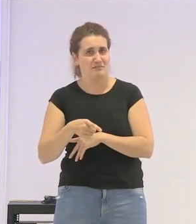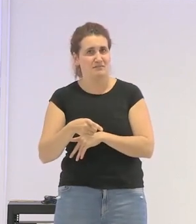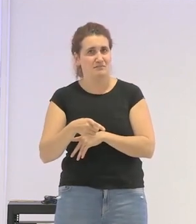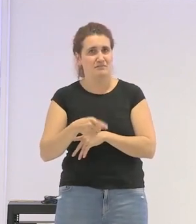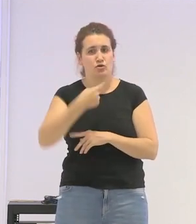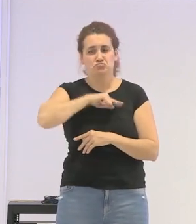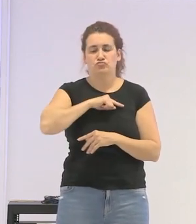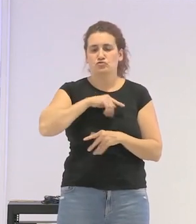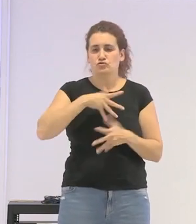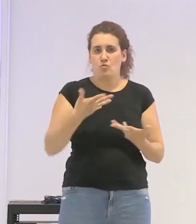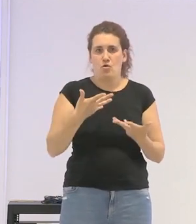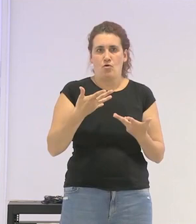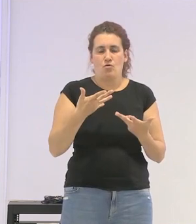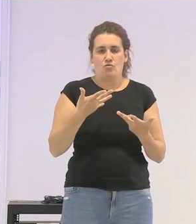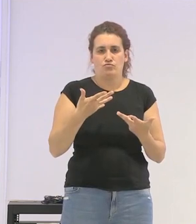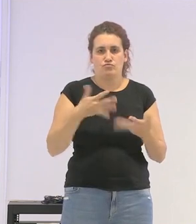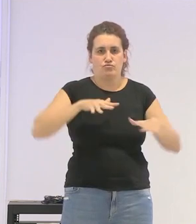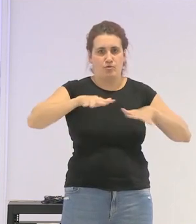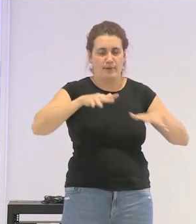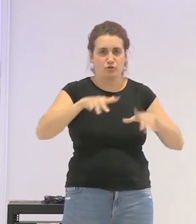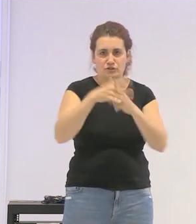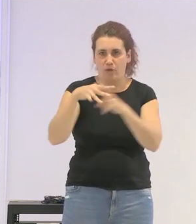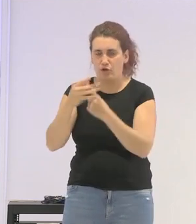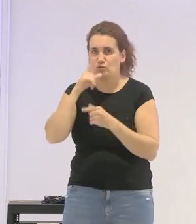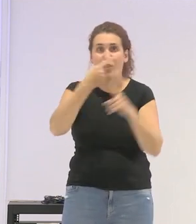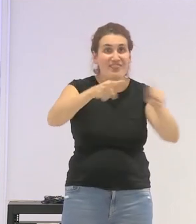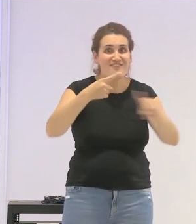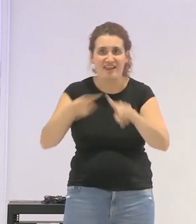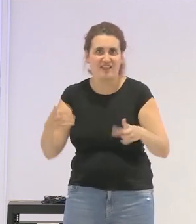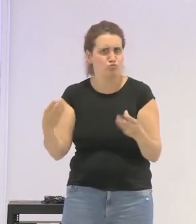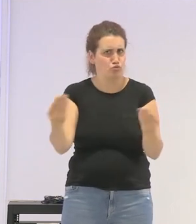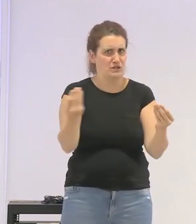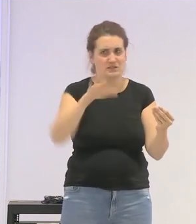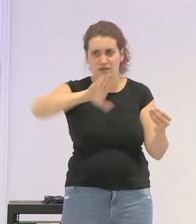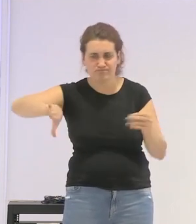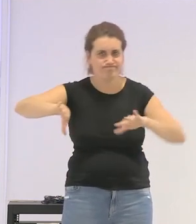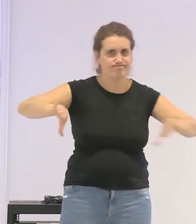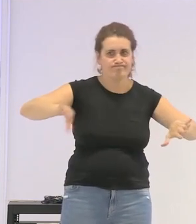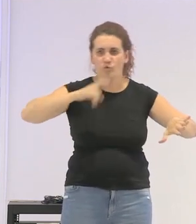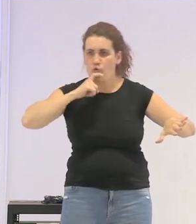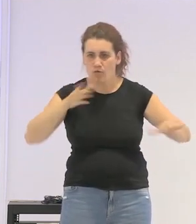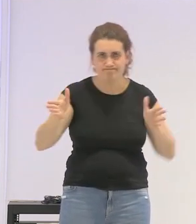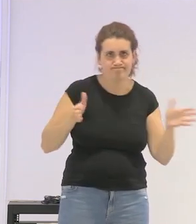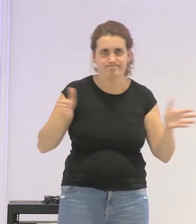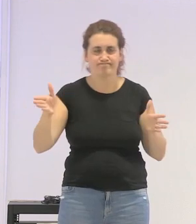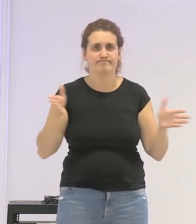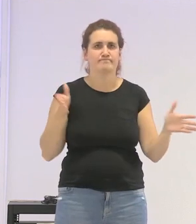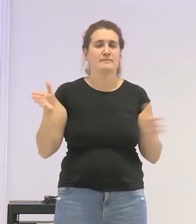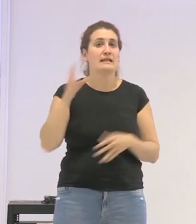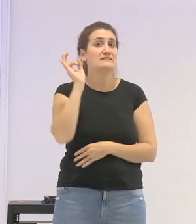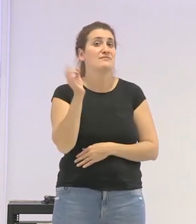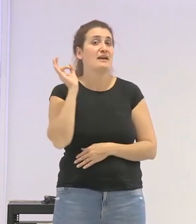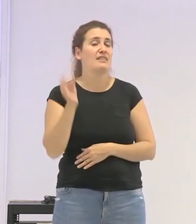digamos, nos movemos en un escenario donde hay muchas diferencias entre una y otra. Es verdad que, como